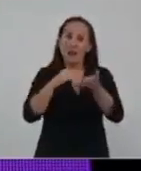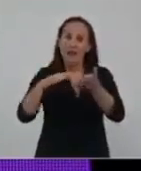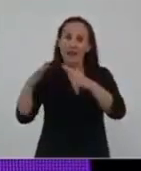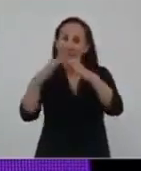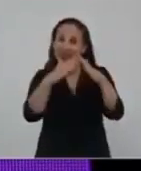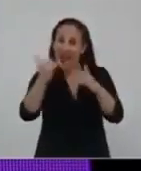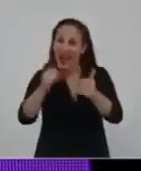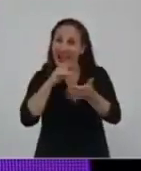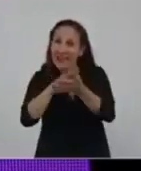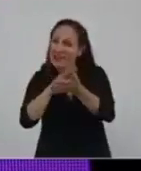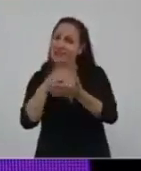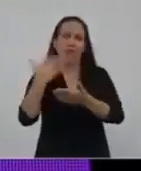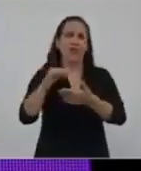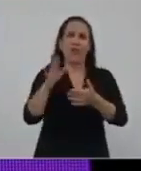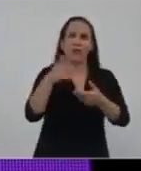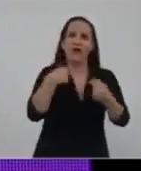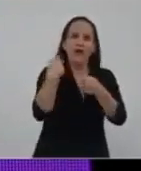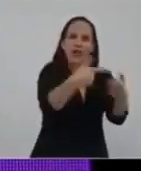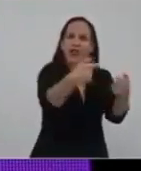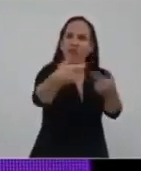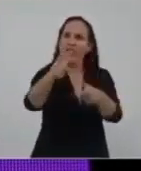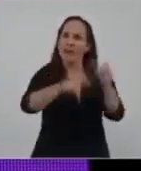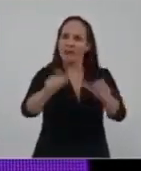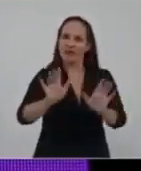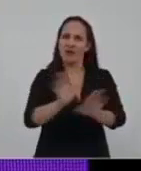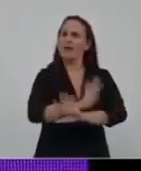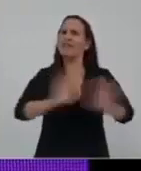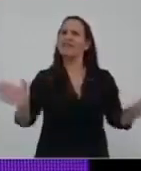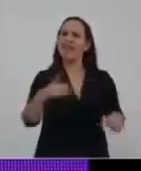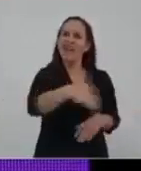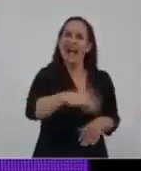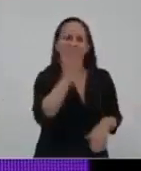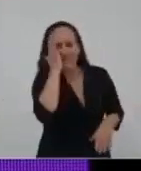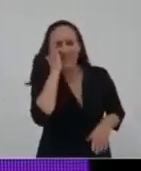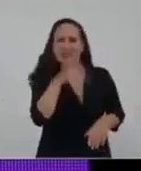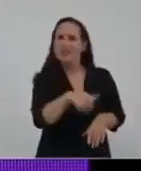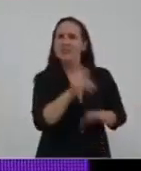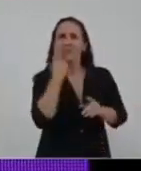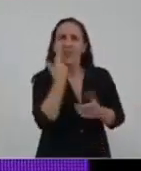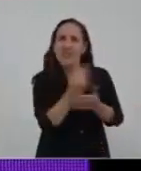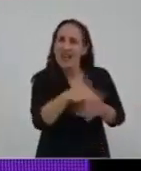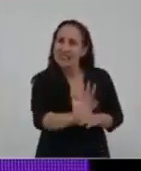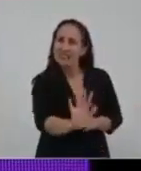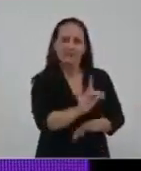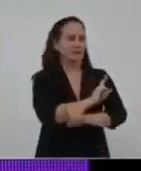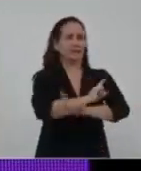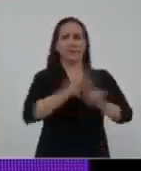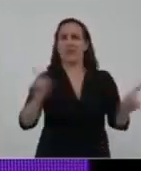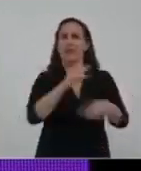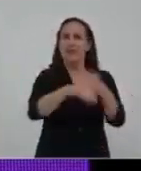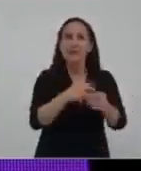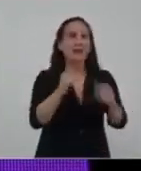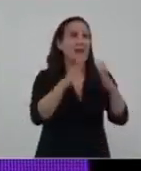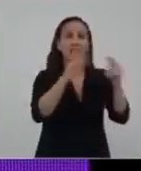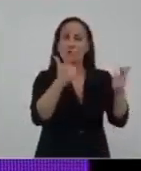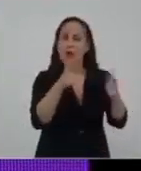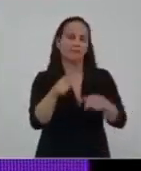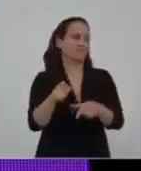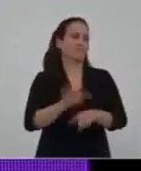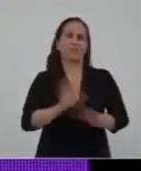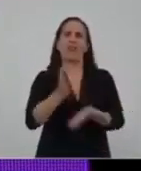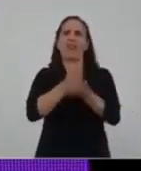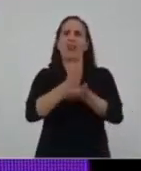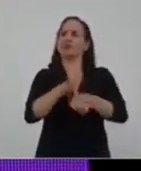estas viviendas ociosas no queremos más gente en la calle no queremos familias sin casas sin hogar porque es un derecho básico que necesitamos